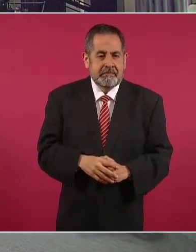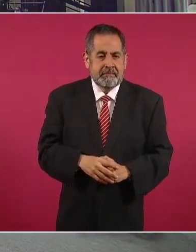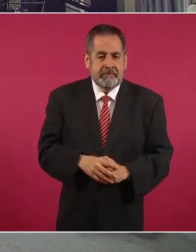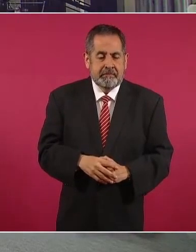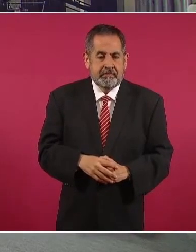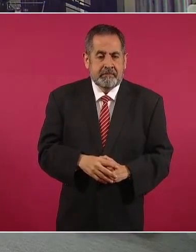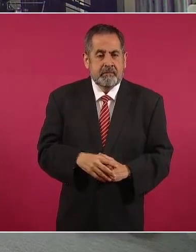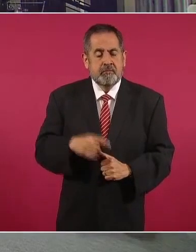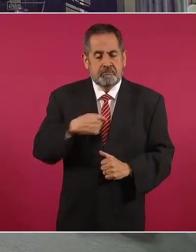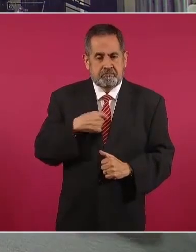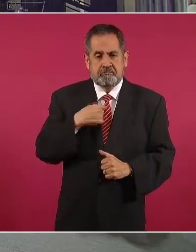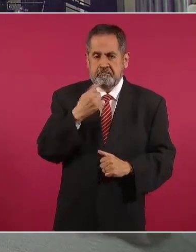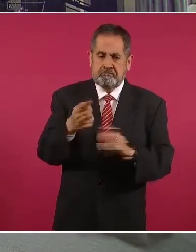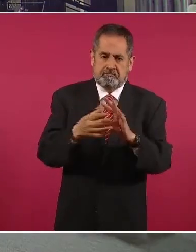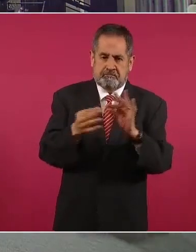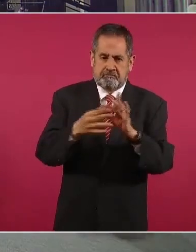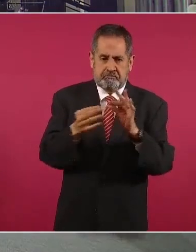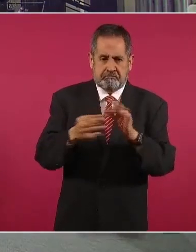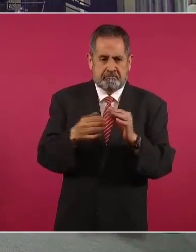hablaba yo